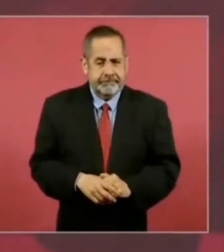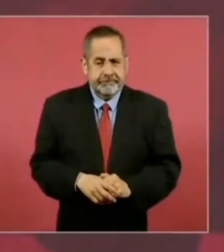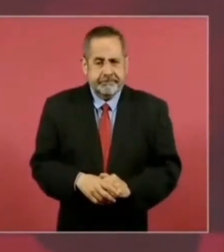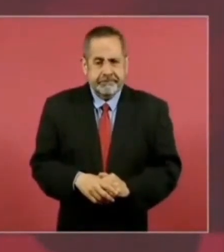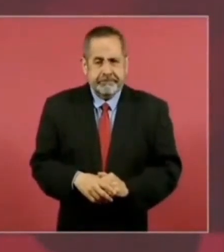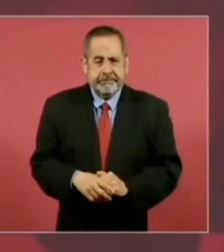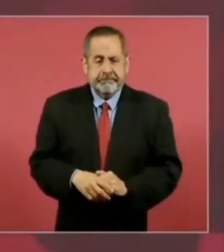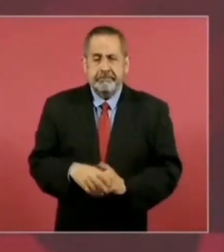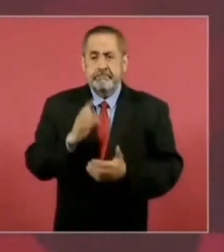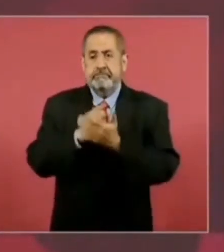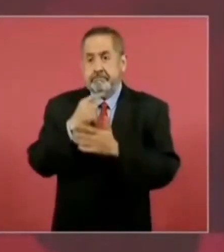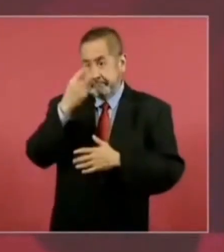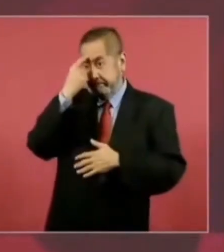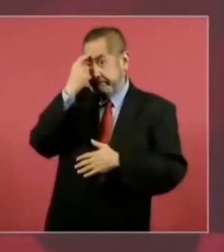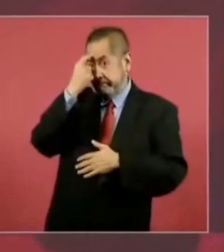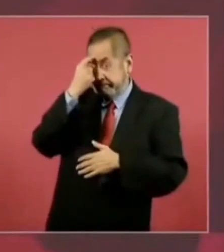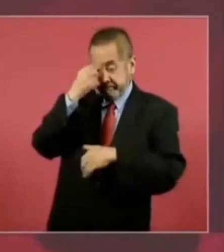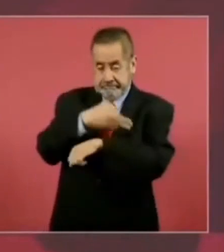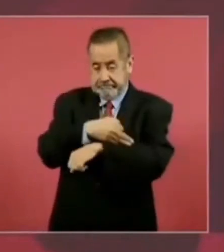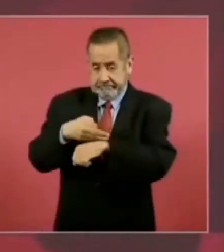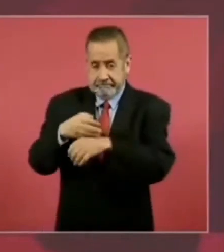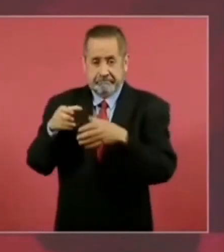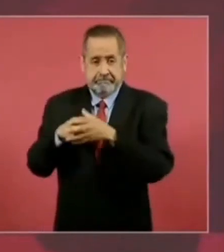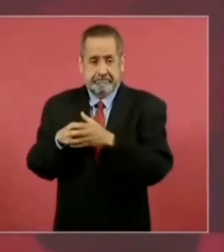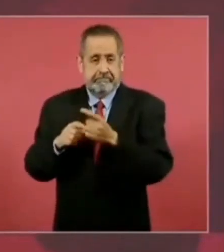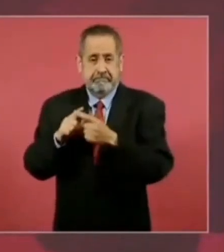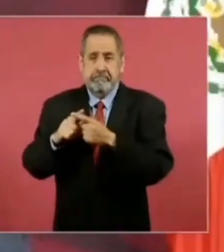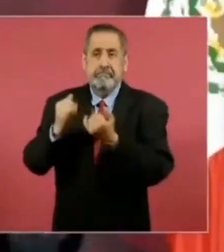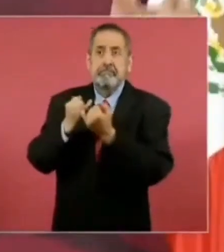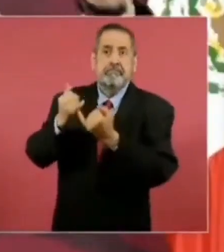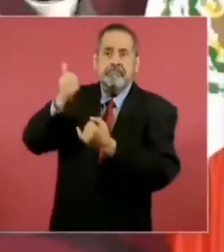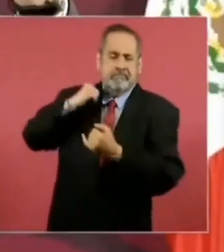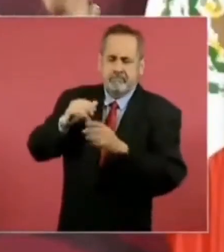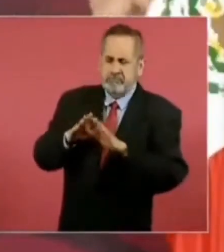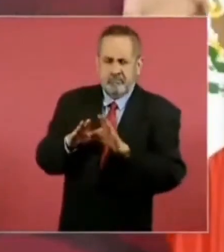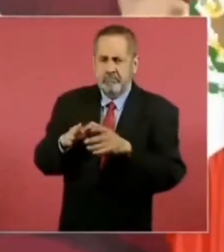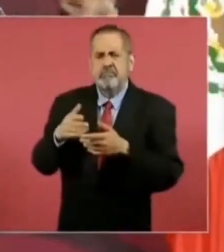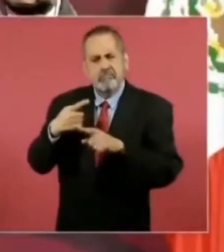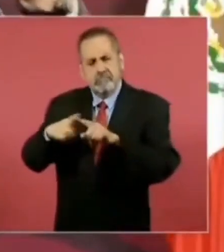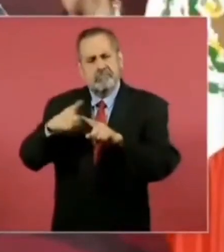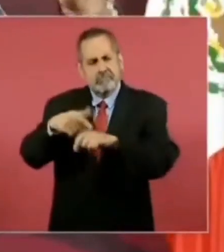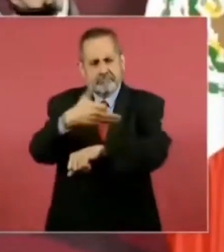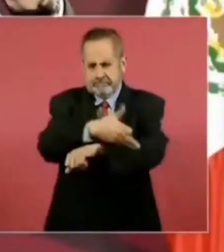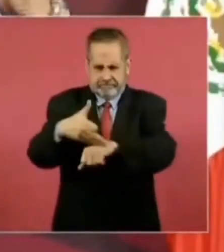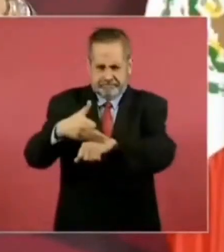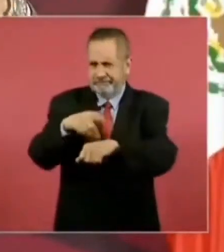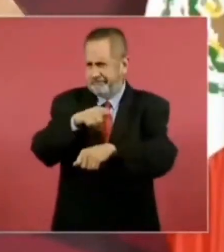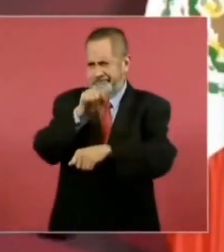solo pensando en la familia de antes, no, la familia.